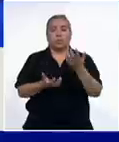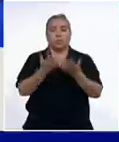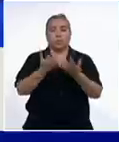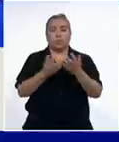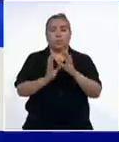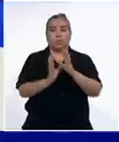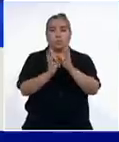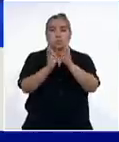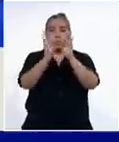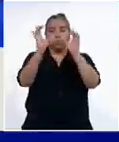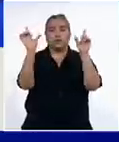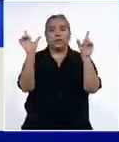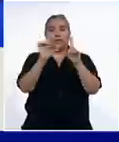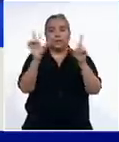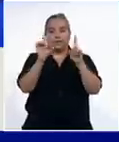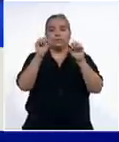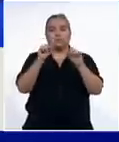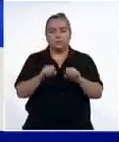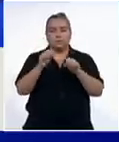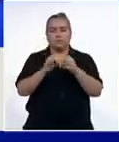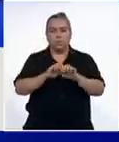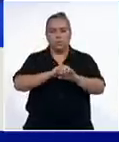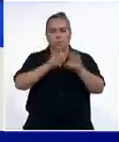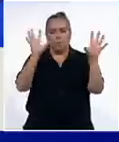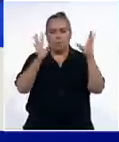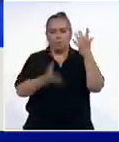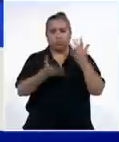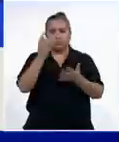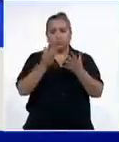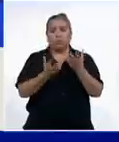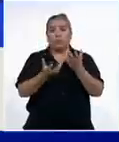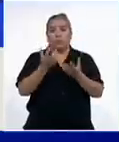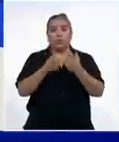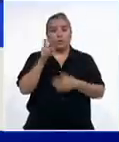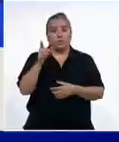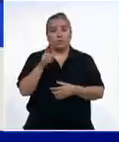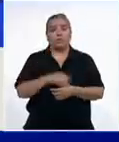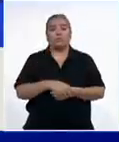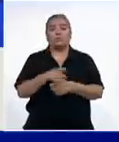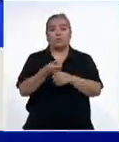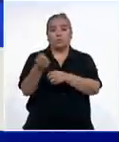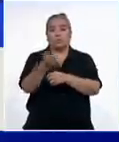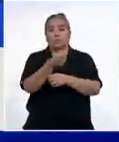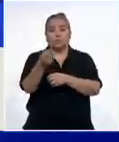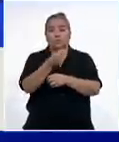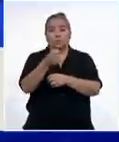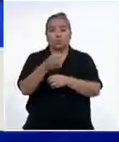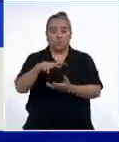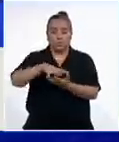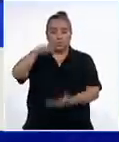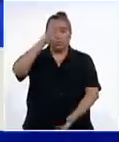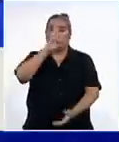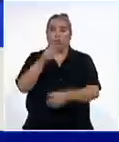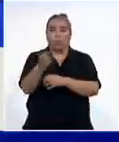objeto eléctrico como un televisor podría generar un siniestro y que ante un fuego de esa clase, un extintor de polvo químico seco es lo